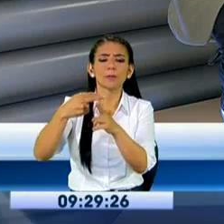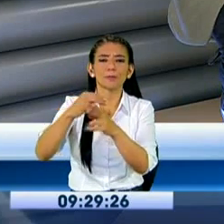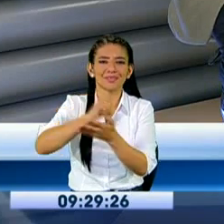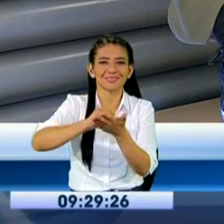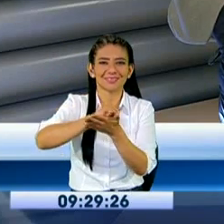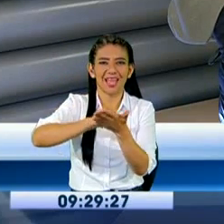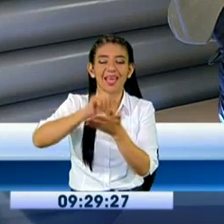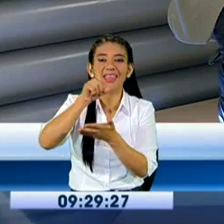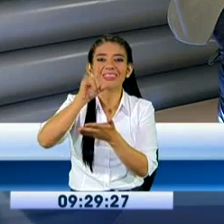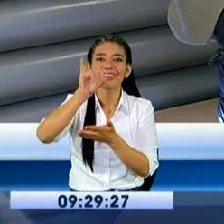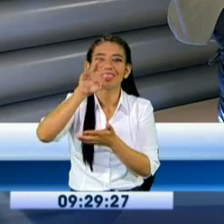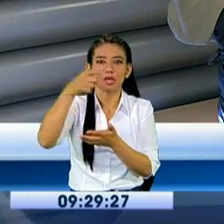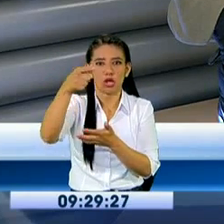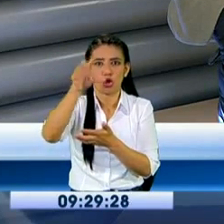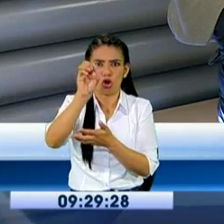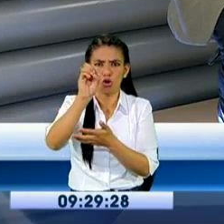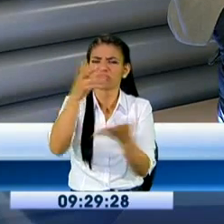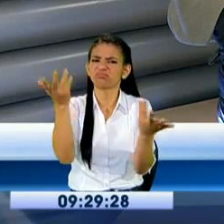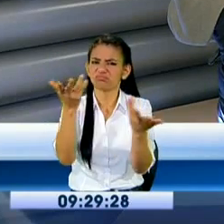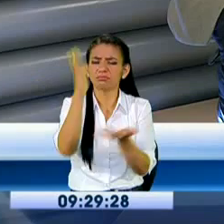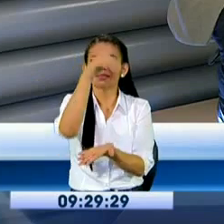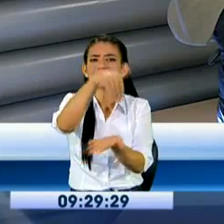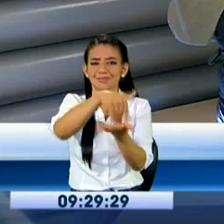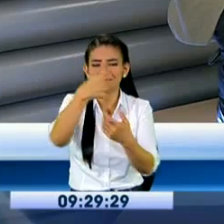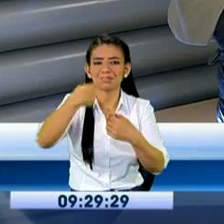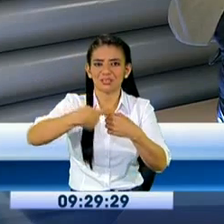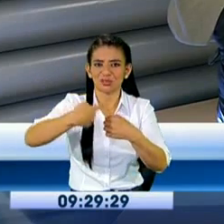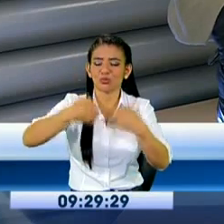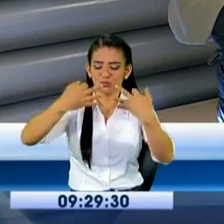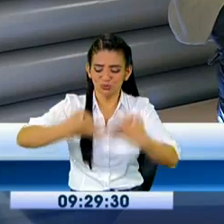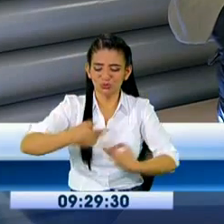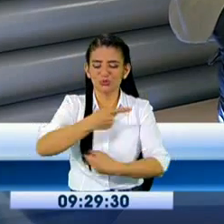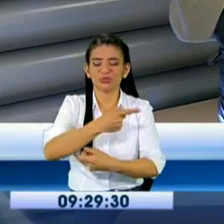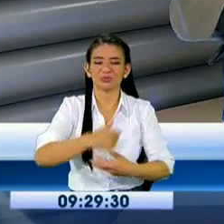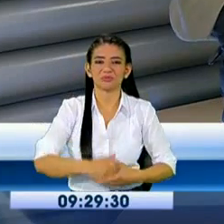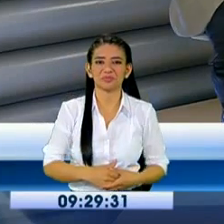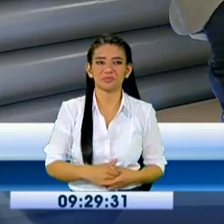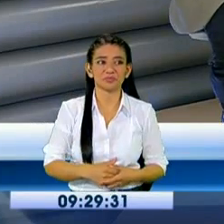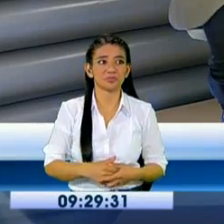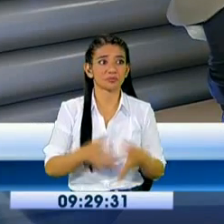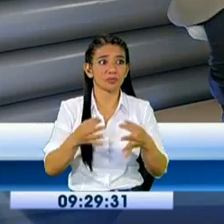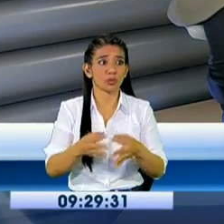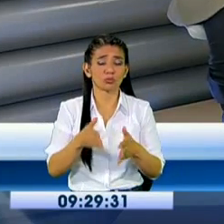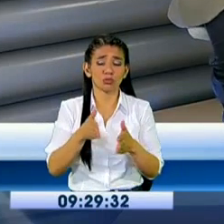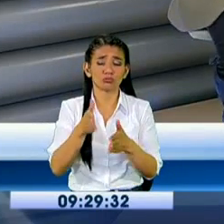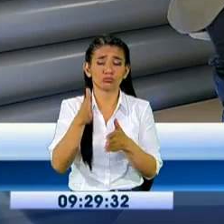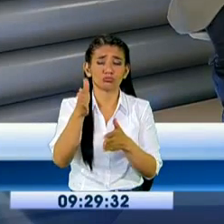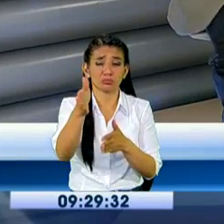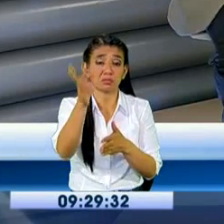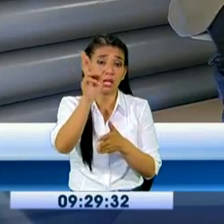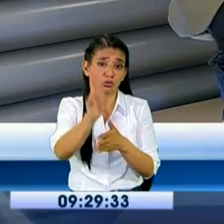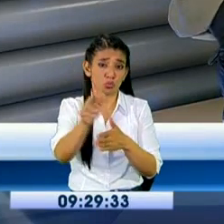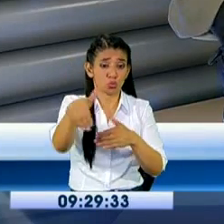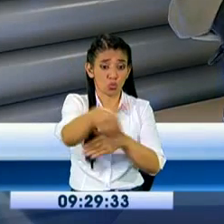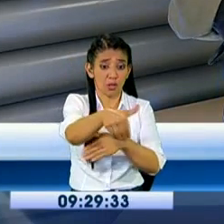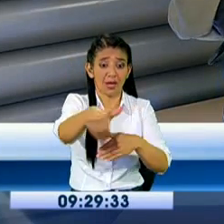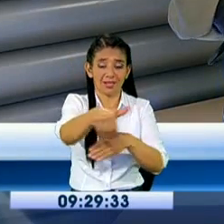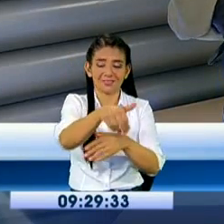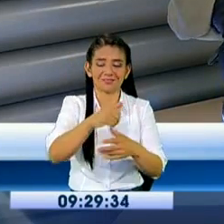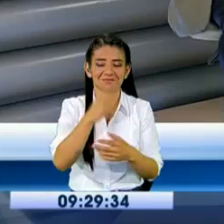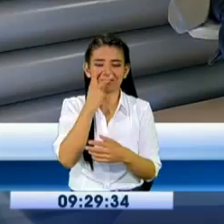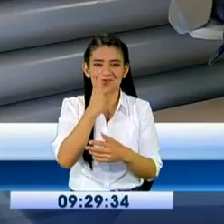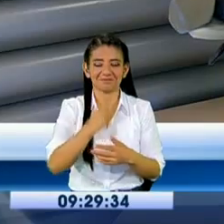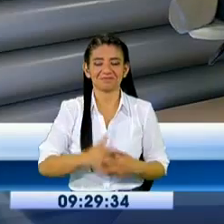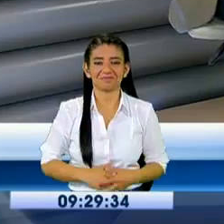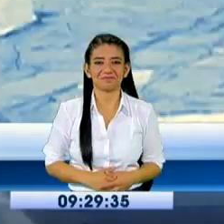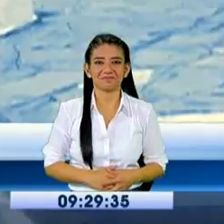Diego. Este está ubicado en el casco de nuestra ciudad, el casco colonial, justo en la mitad, dividiéndose hacia el sur también. Ahí está. Miremos.